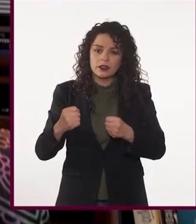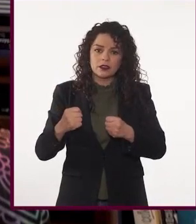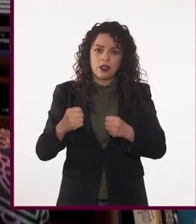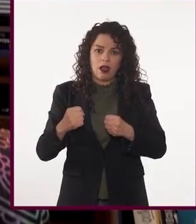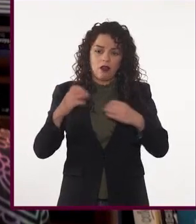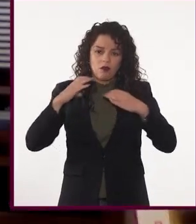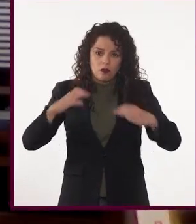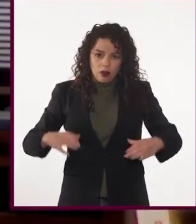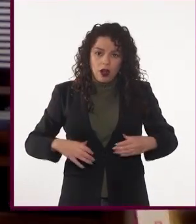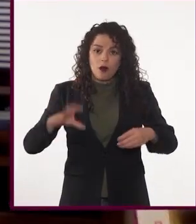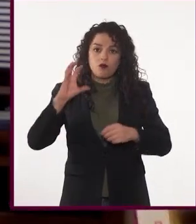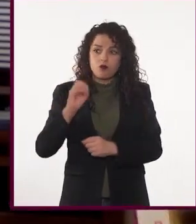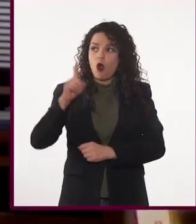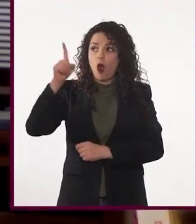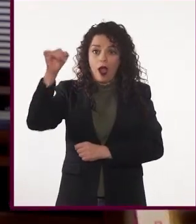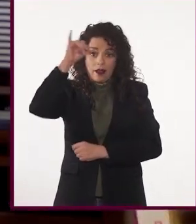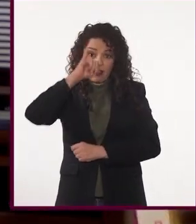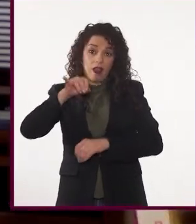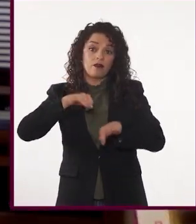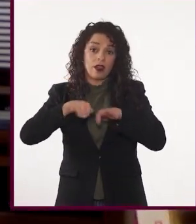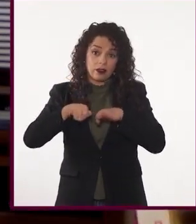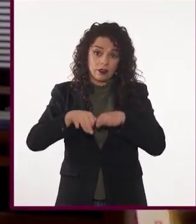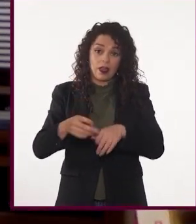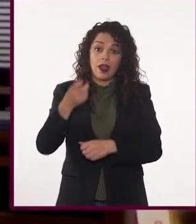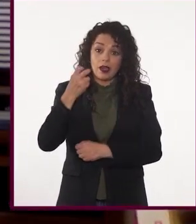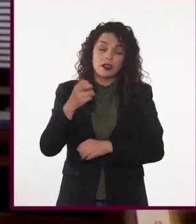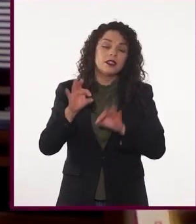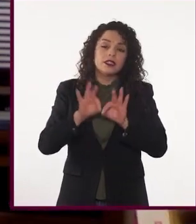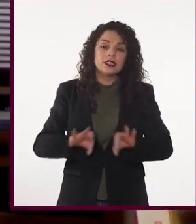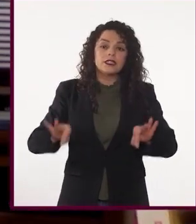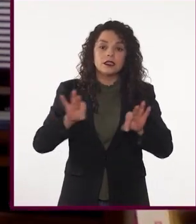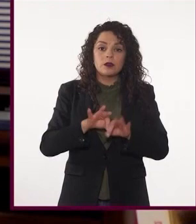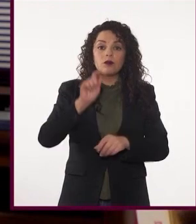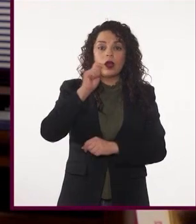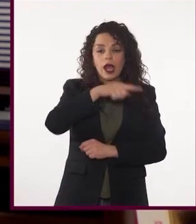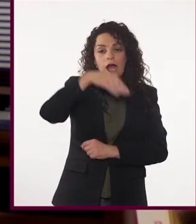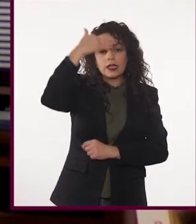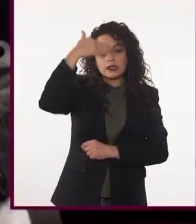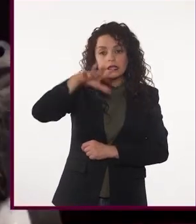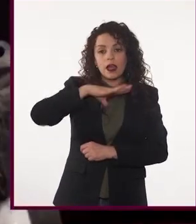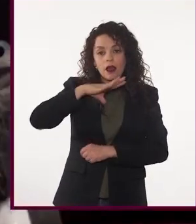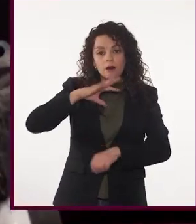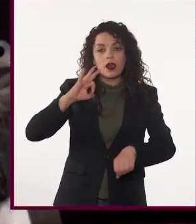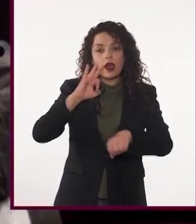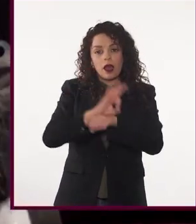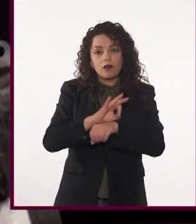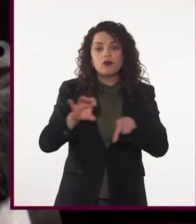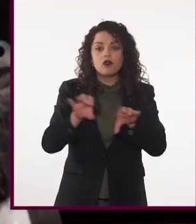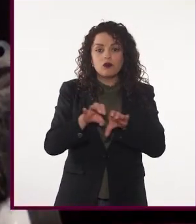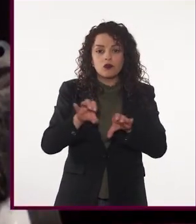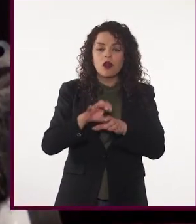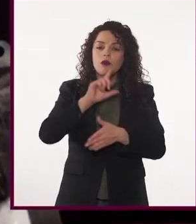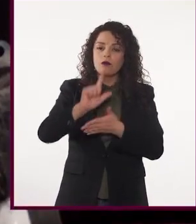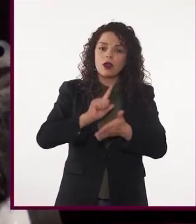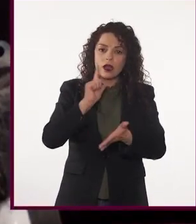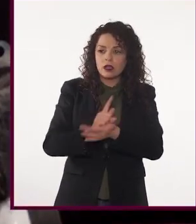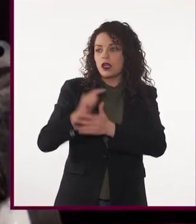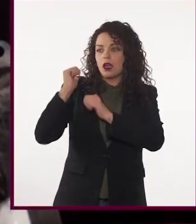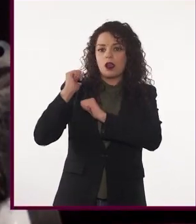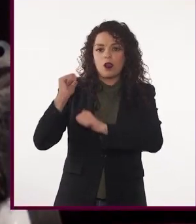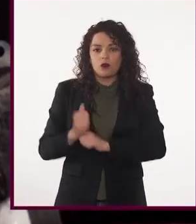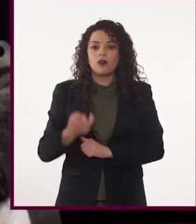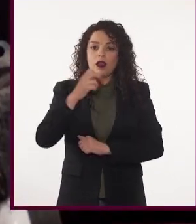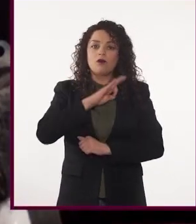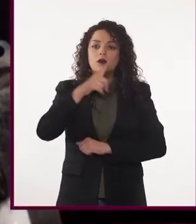en el trabajo. Entonces es necesario que cuenten con herramientas sociales y legales que las fortalezcan y las apoyen